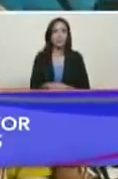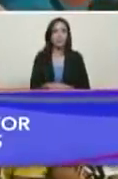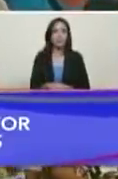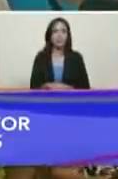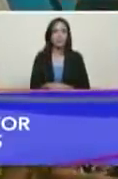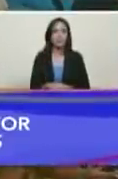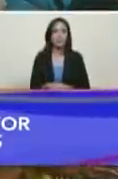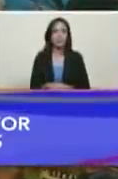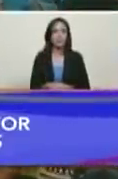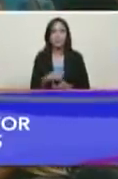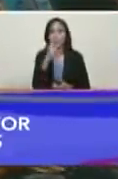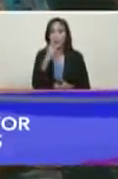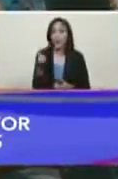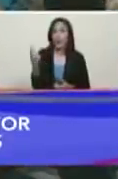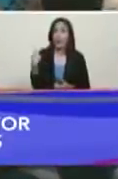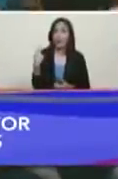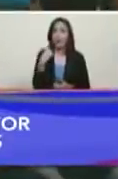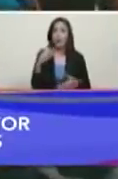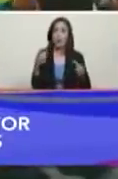Ayer un grupo